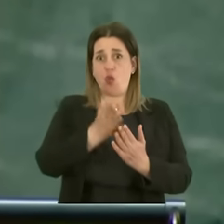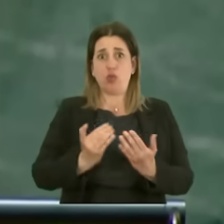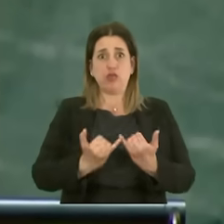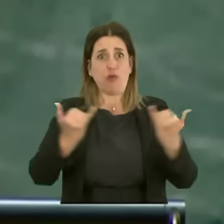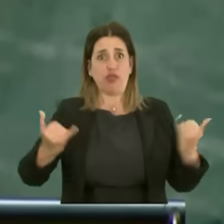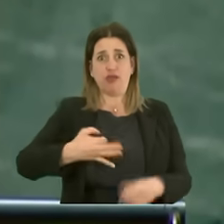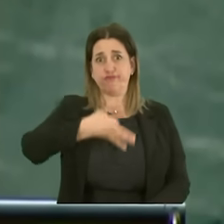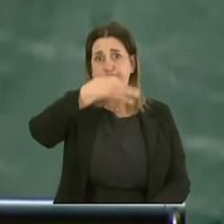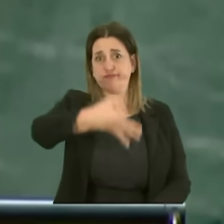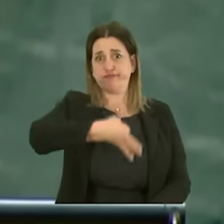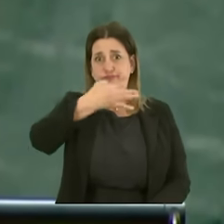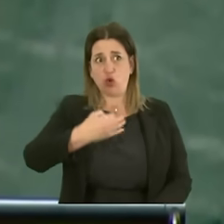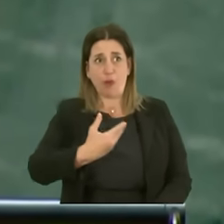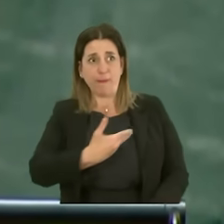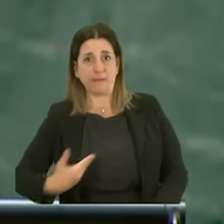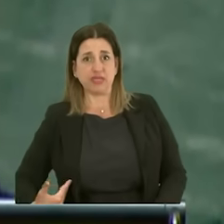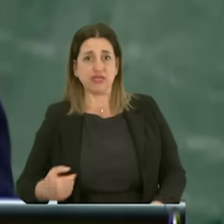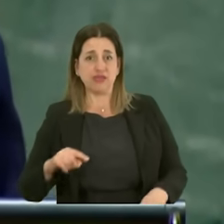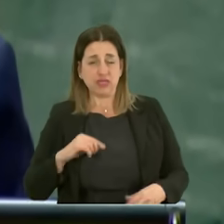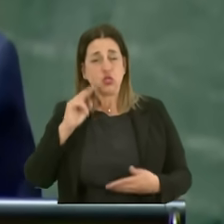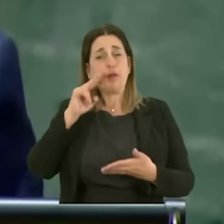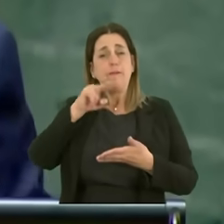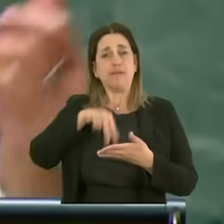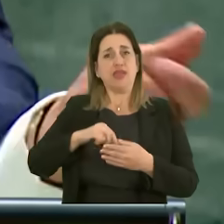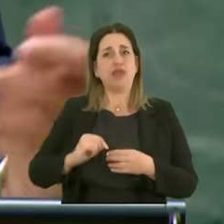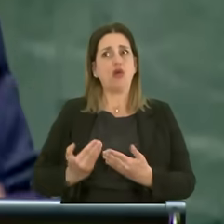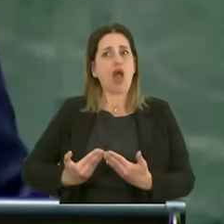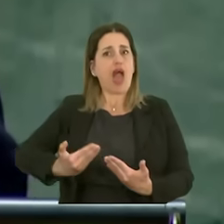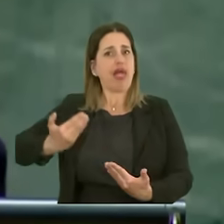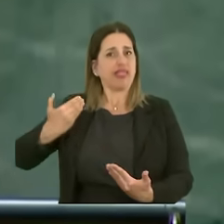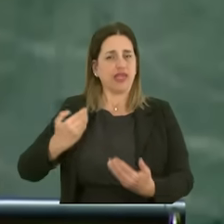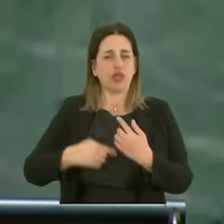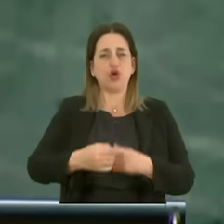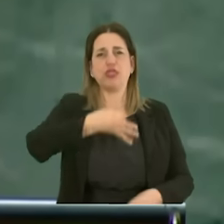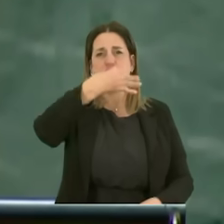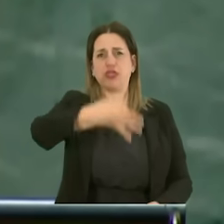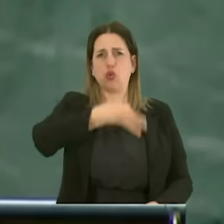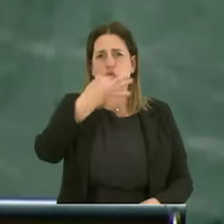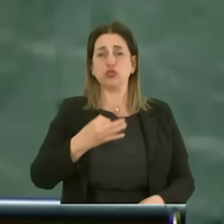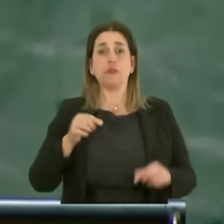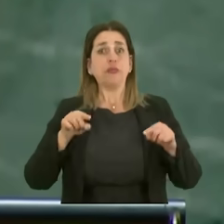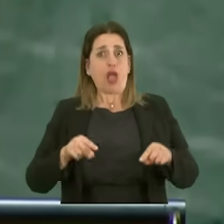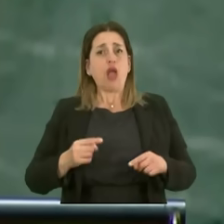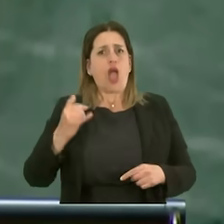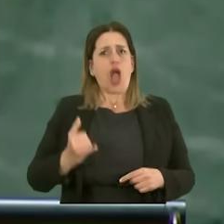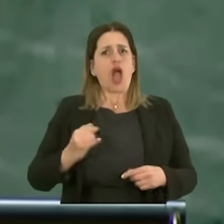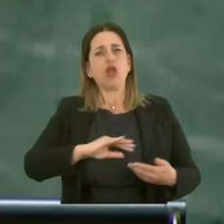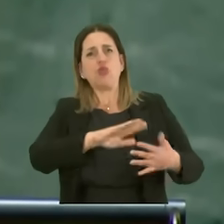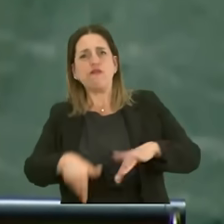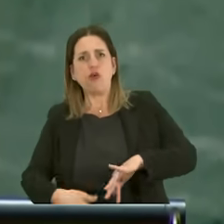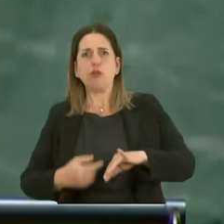estado revisando mis anteriores discursos y en esos anteriores discursos hay un un